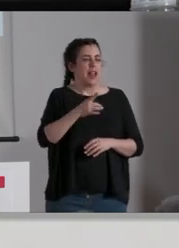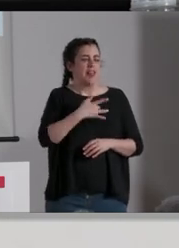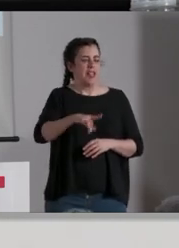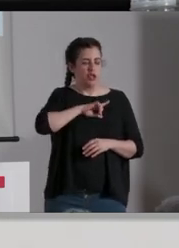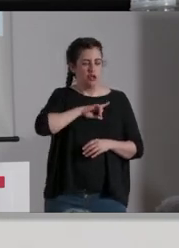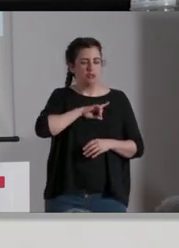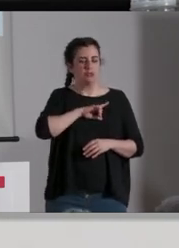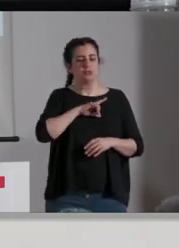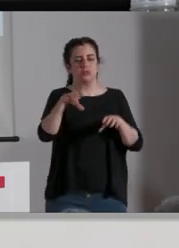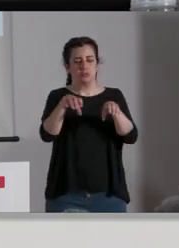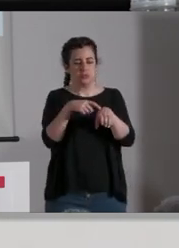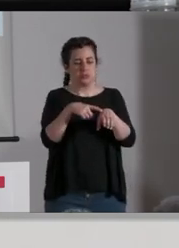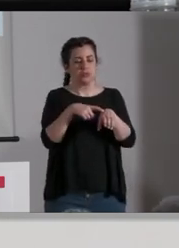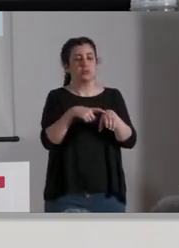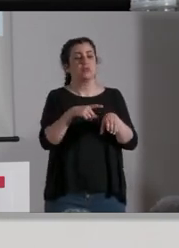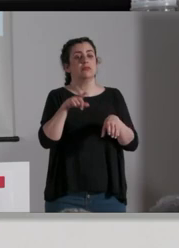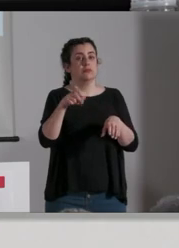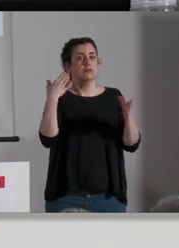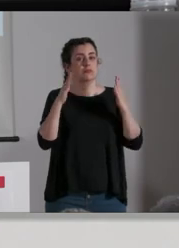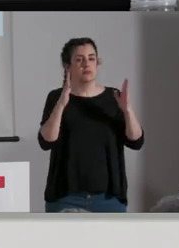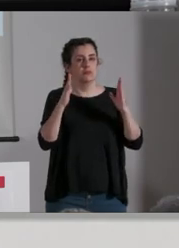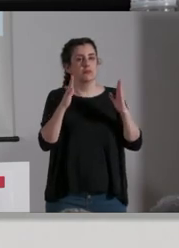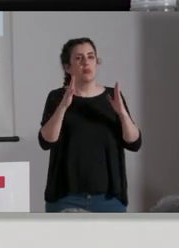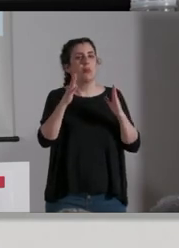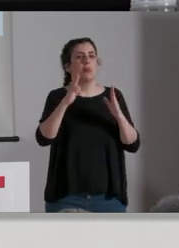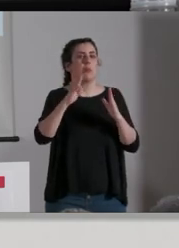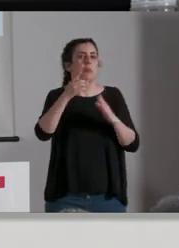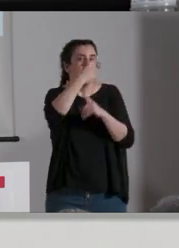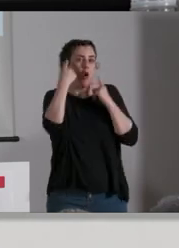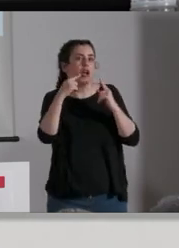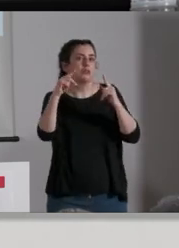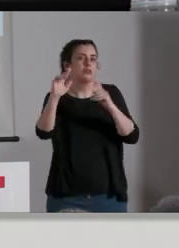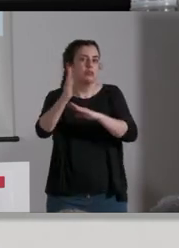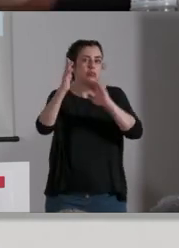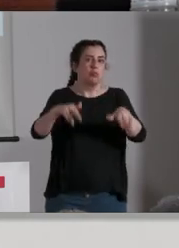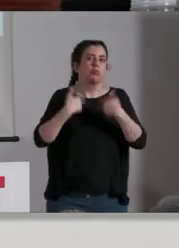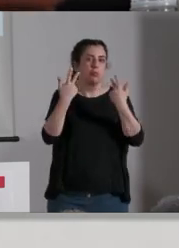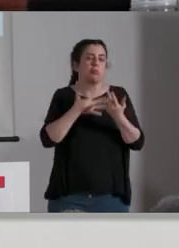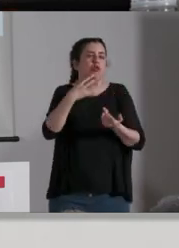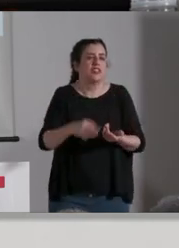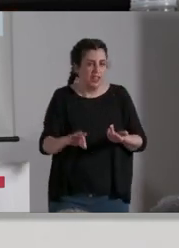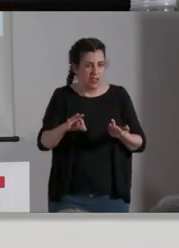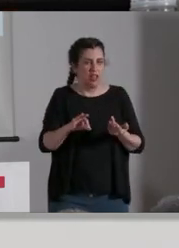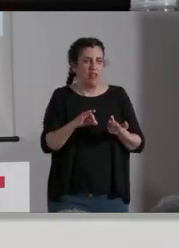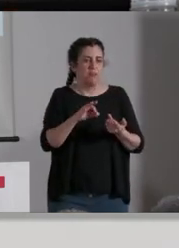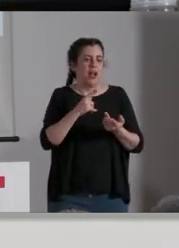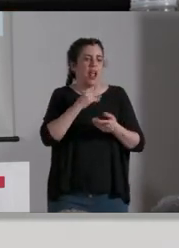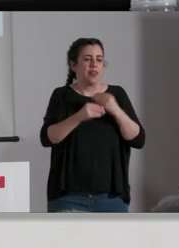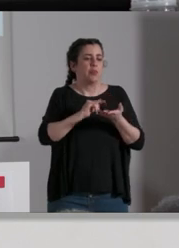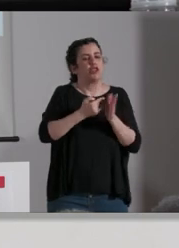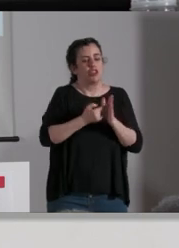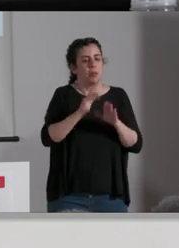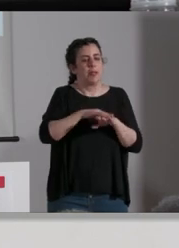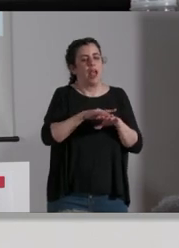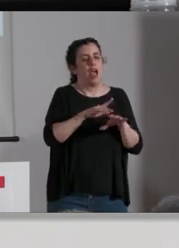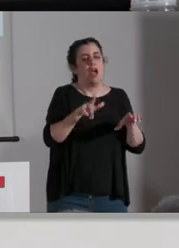tiempo las monjas ofrecieron la posibilidad de que presentásemos un proyecto para hacer uso del edificio más grande, ¿no? Y ahí